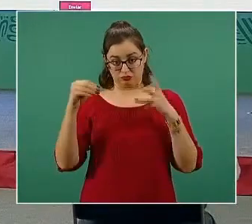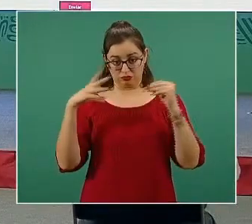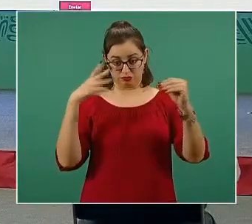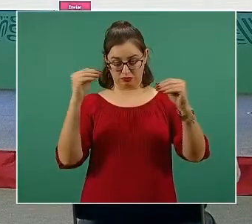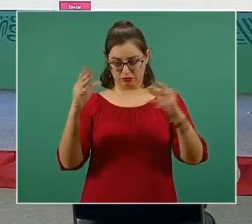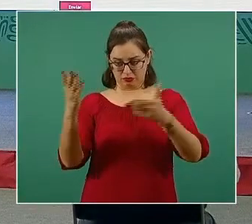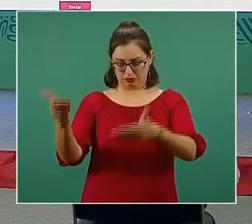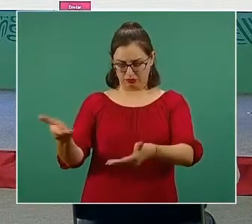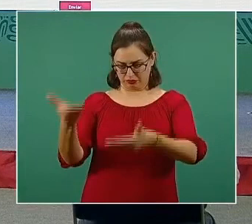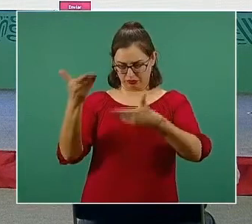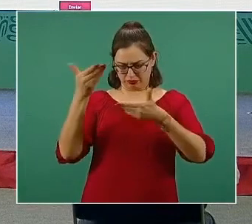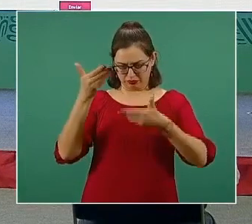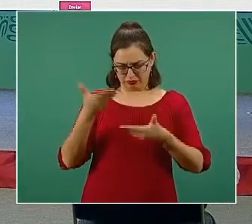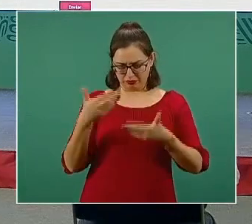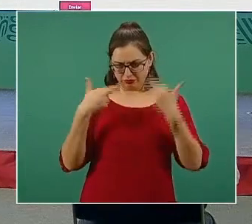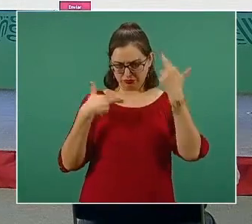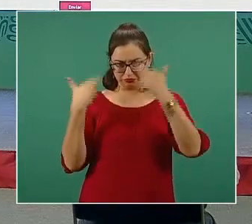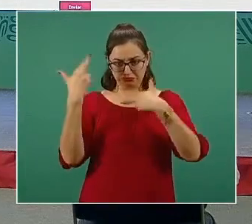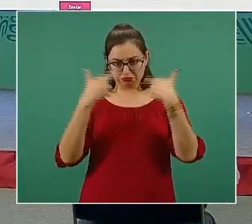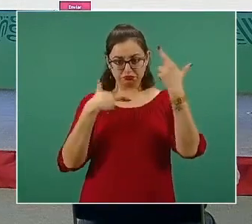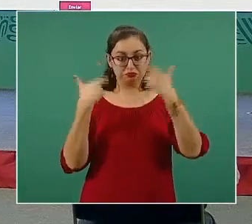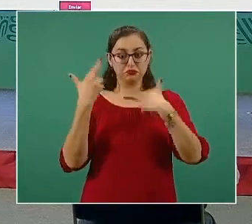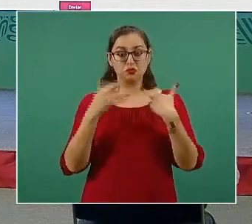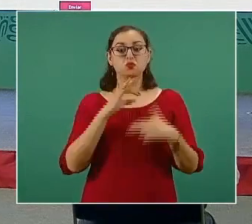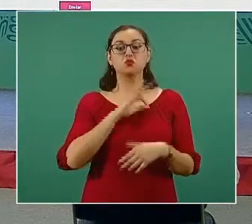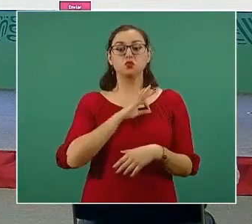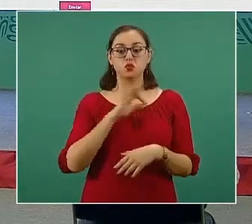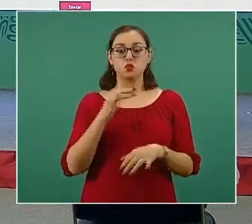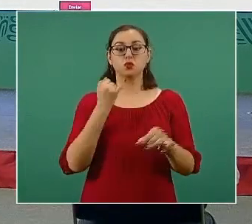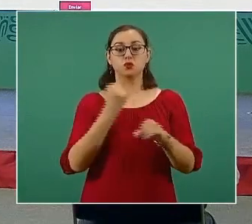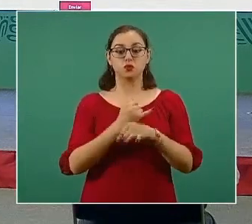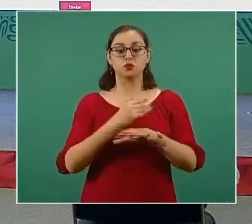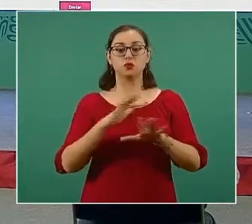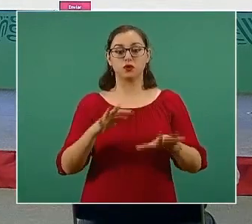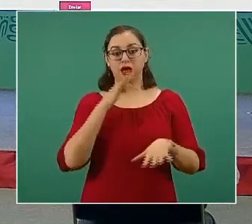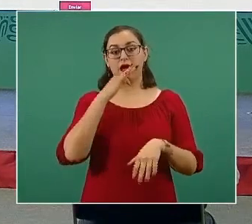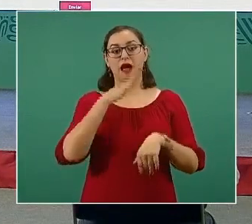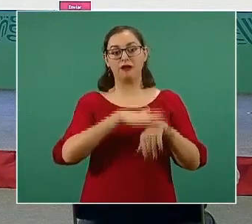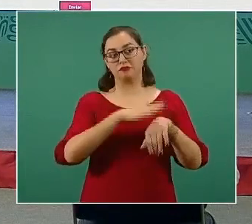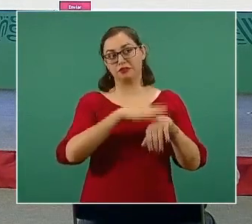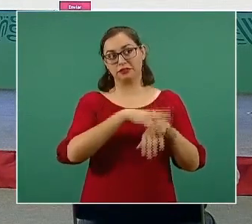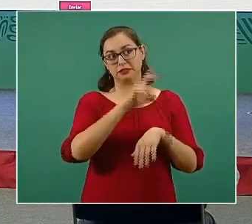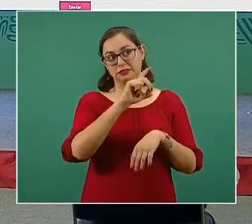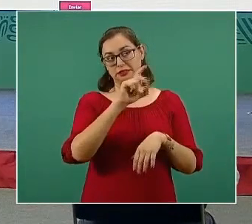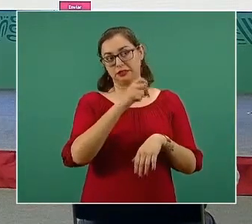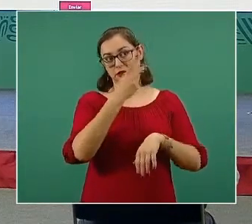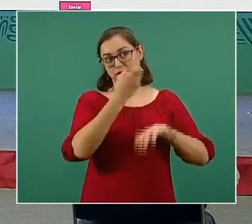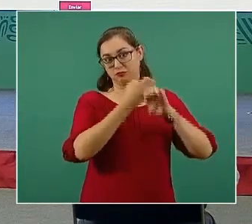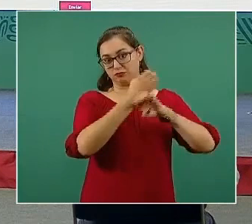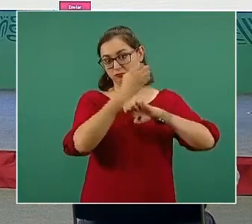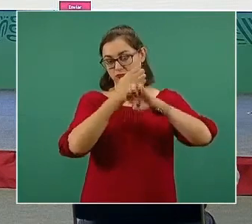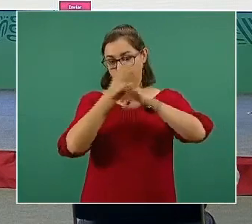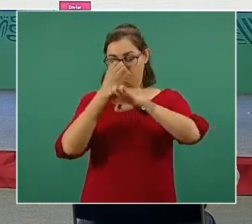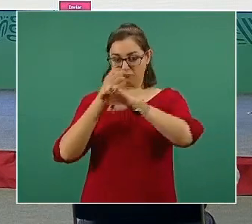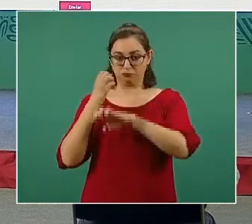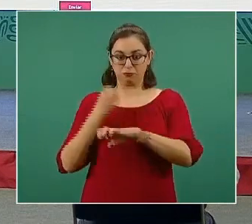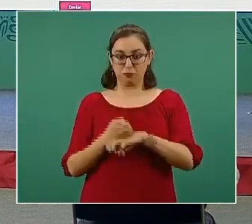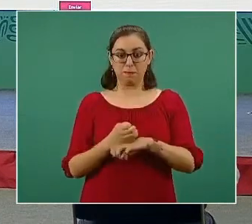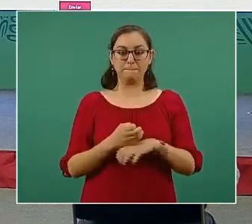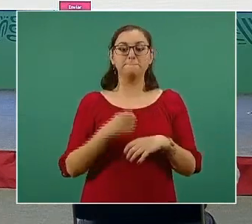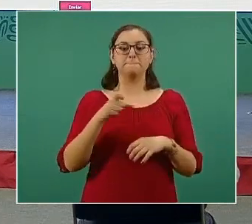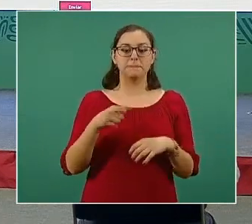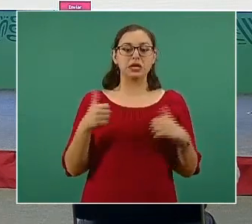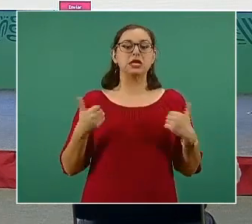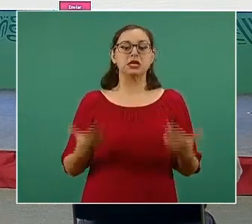Dirección General de Epidemiología pueda distribuir estas notificaciones a los 32 estados de nuestra República para que